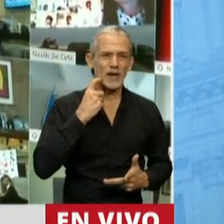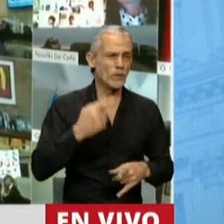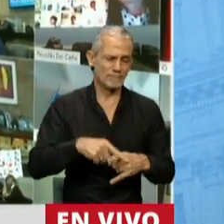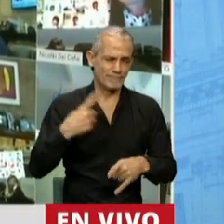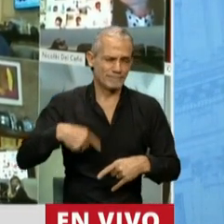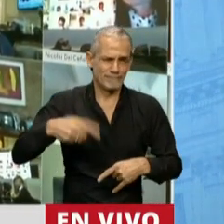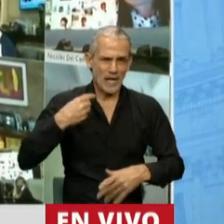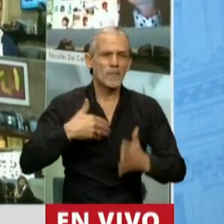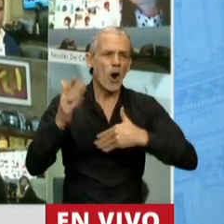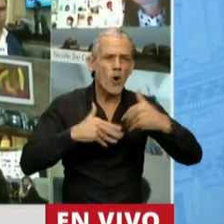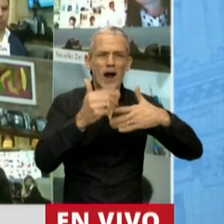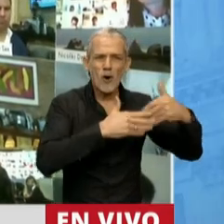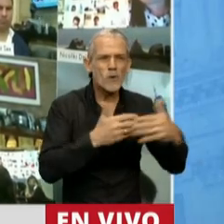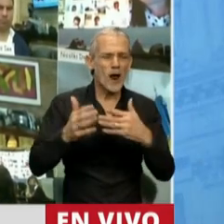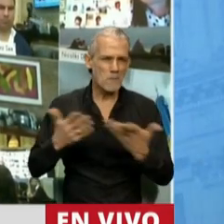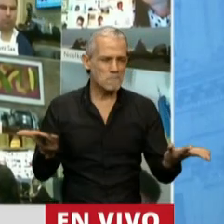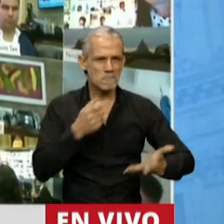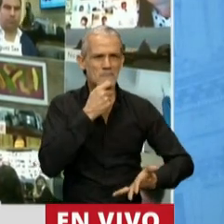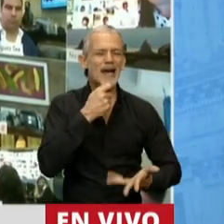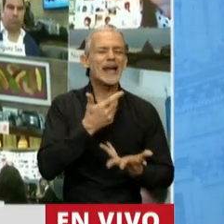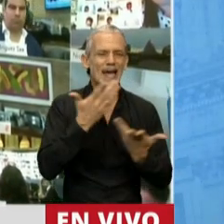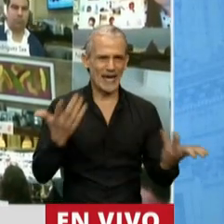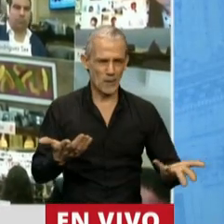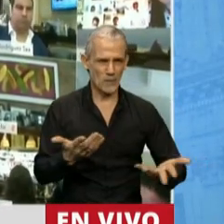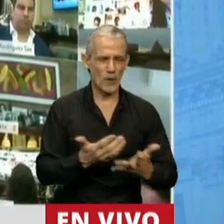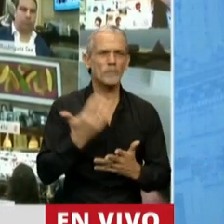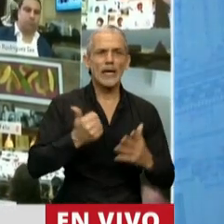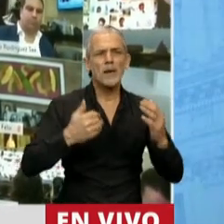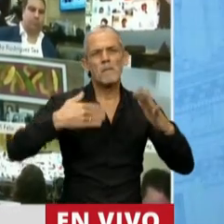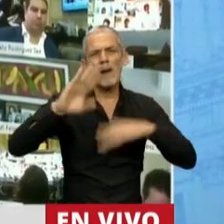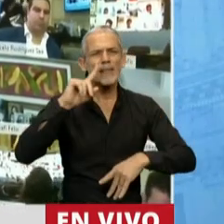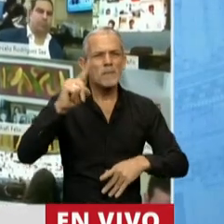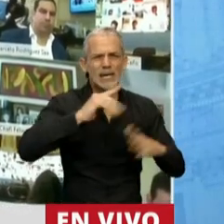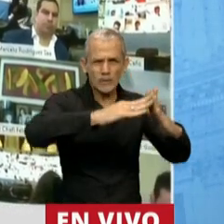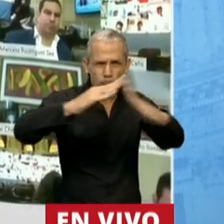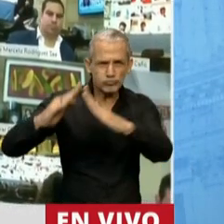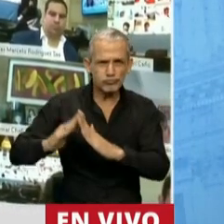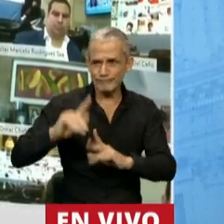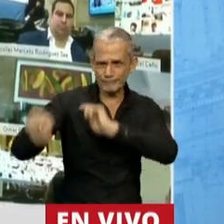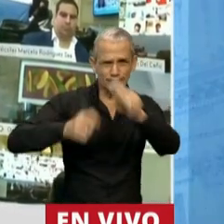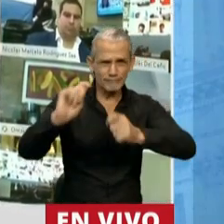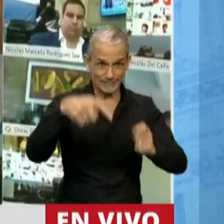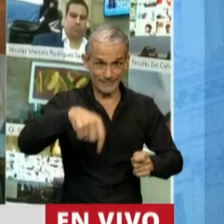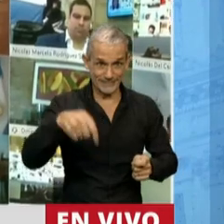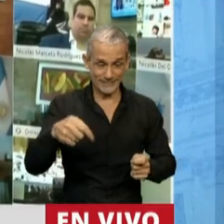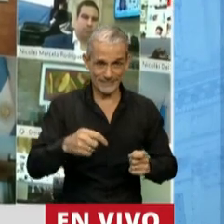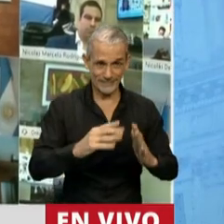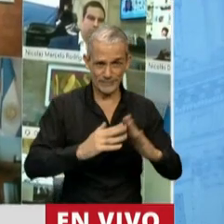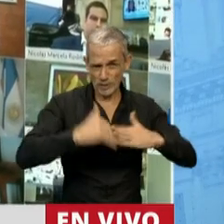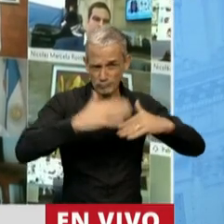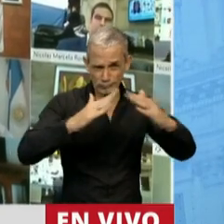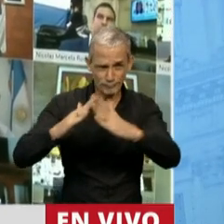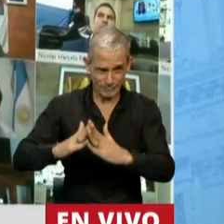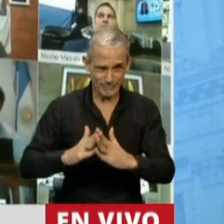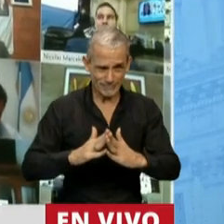de San Luis. Ejemplo más claro son las más de 1.000 viviendas que estamos entregando en estos momentos en la provincia